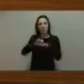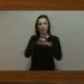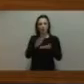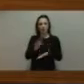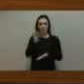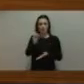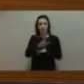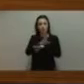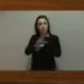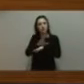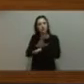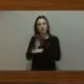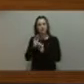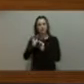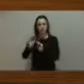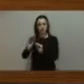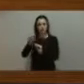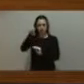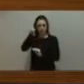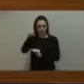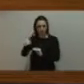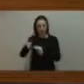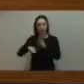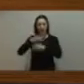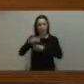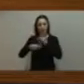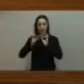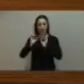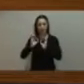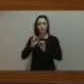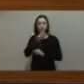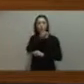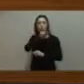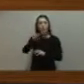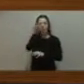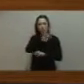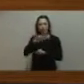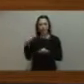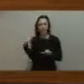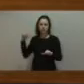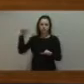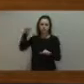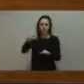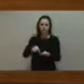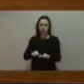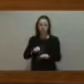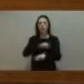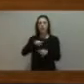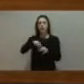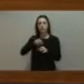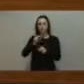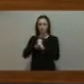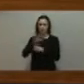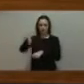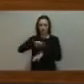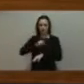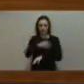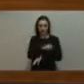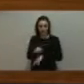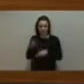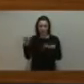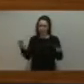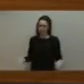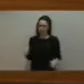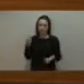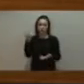consejería ha practicado a lo largo de los 12 años que lleva responsable, consejera, hay que echarle cara. Hay que